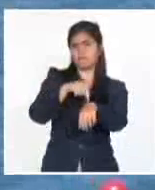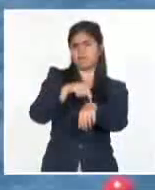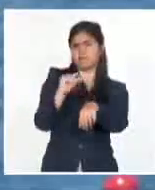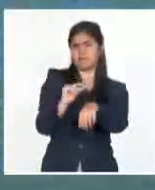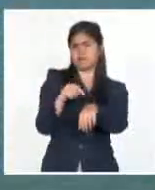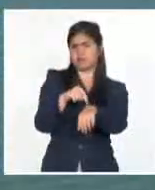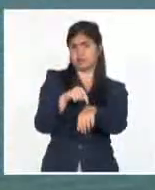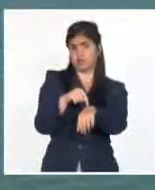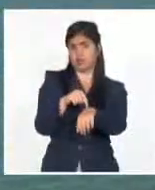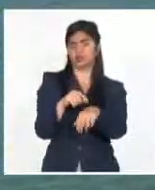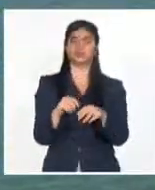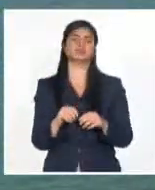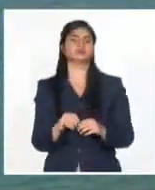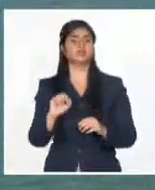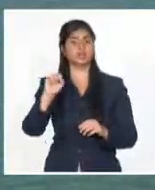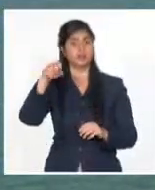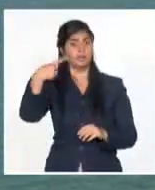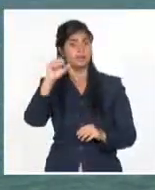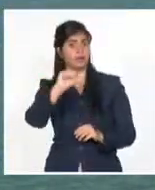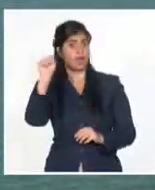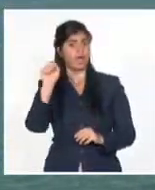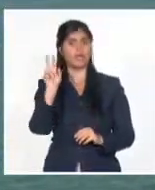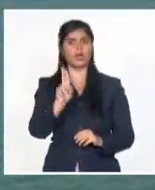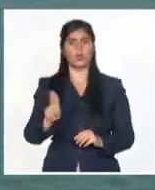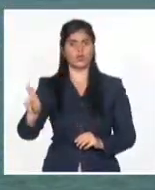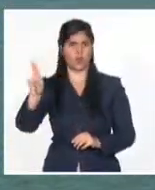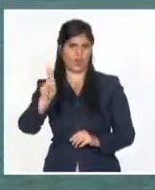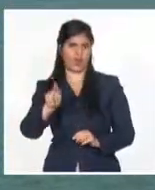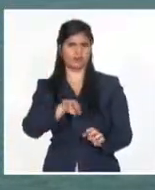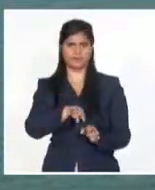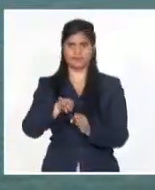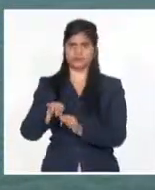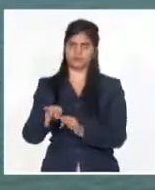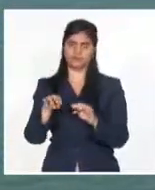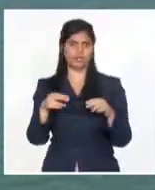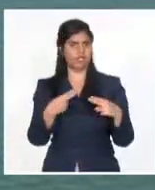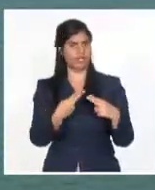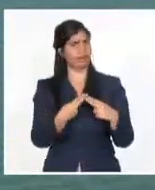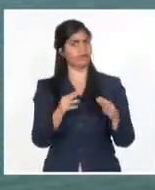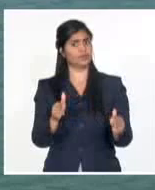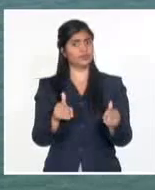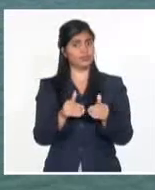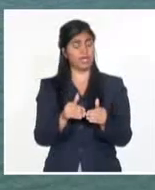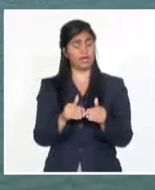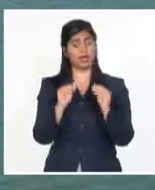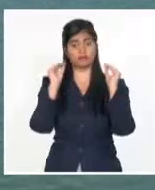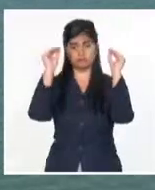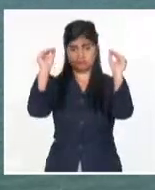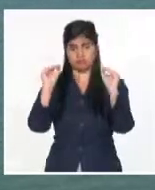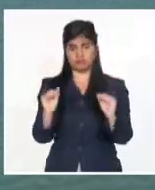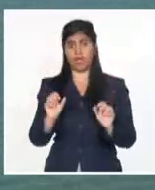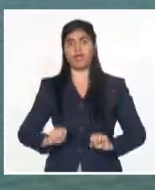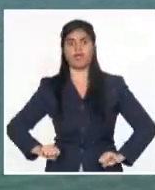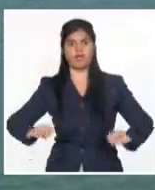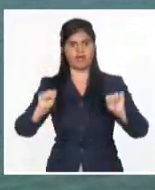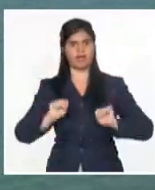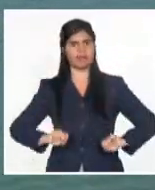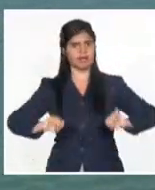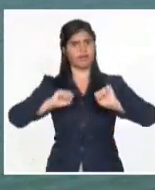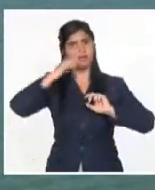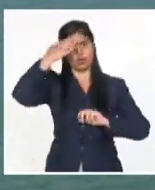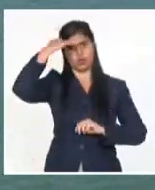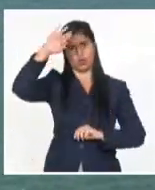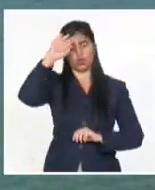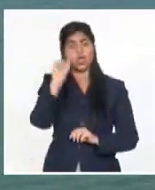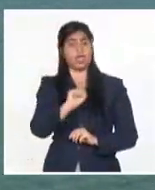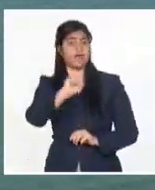solo superados por la dupla de Uruguay. Mientras en la competencia que cerró el calendario del remo en estos Juegos Continentales, Cuba se llevó la